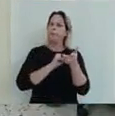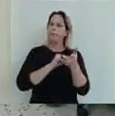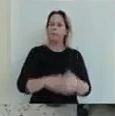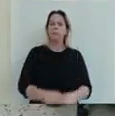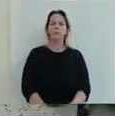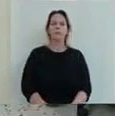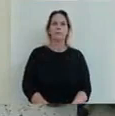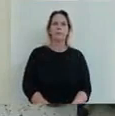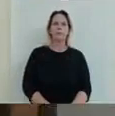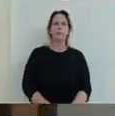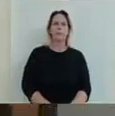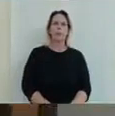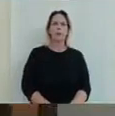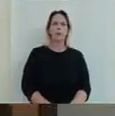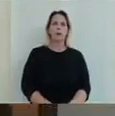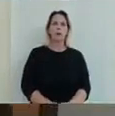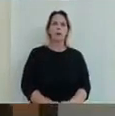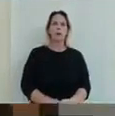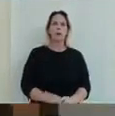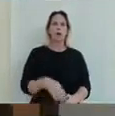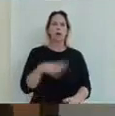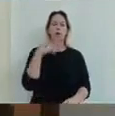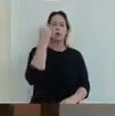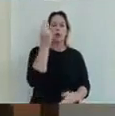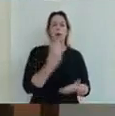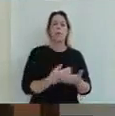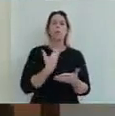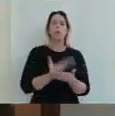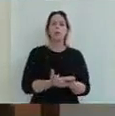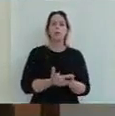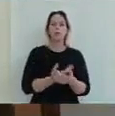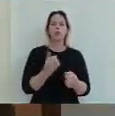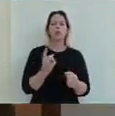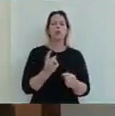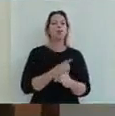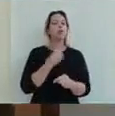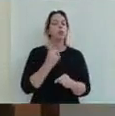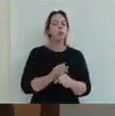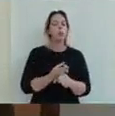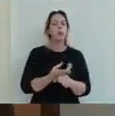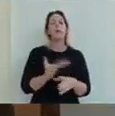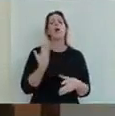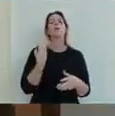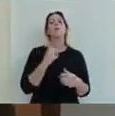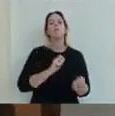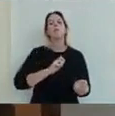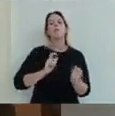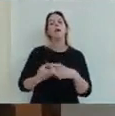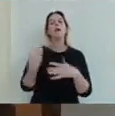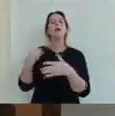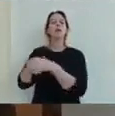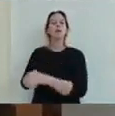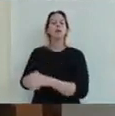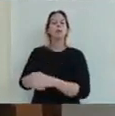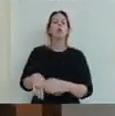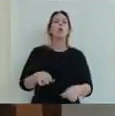El señor concejal que presentara un proyecto lo fundamentará de acuerdo a las circunstancias del mismo. Después de su lectura y si fuese